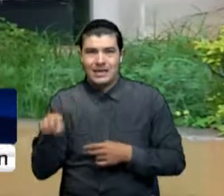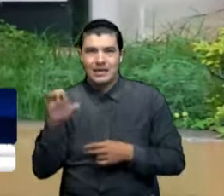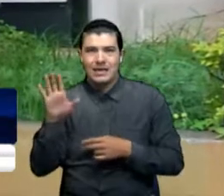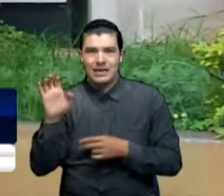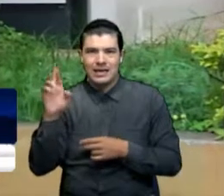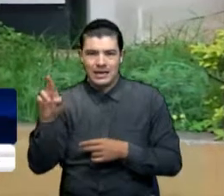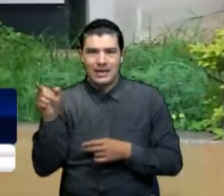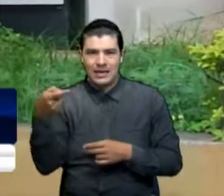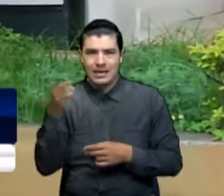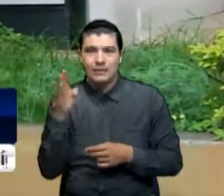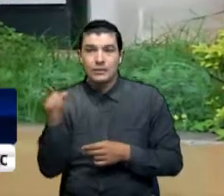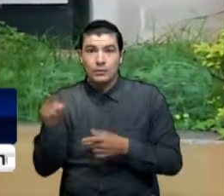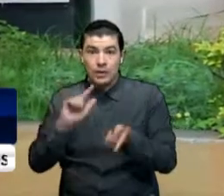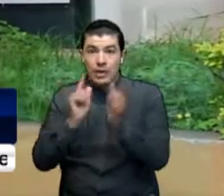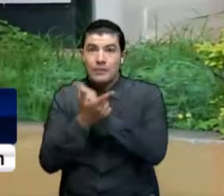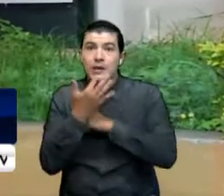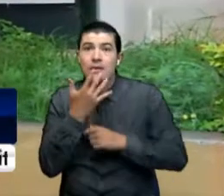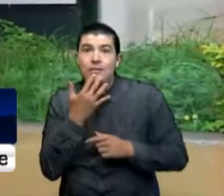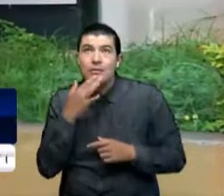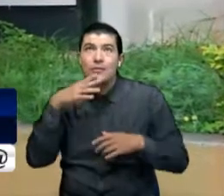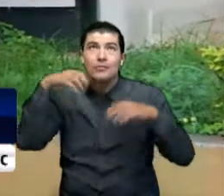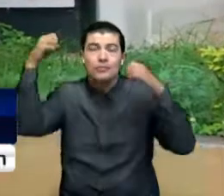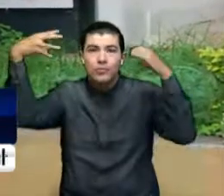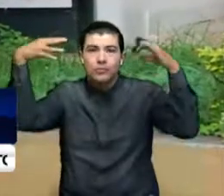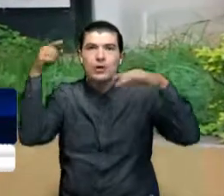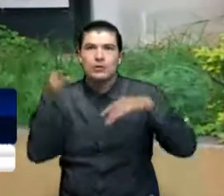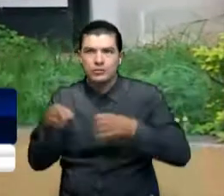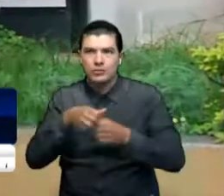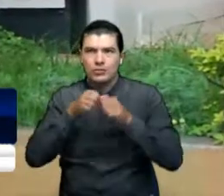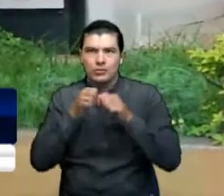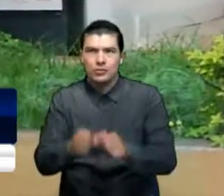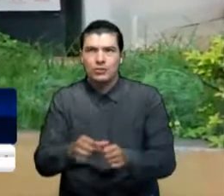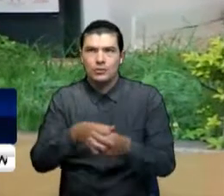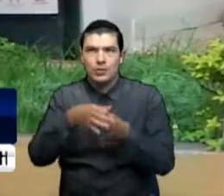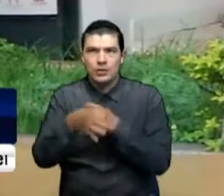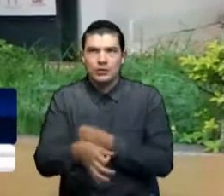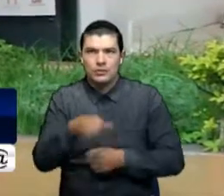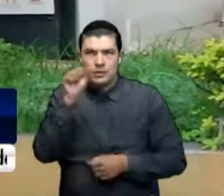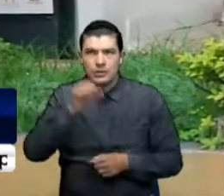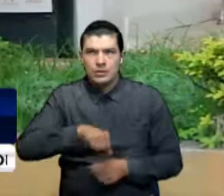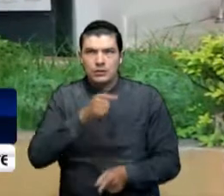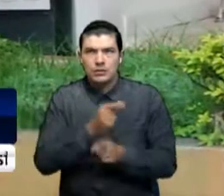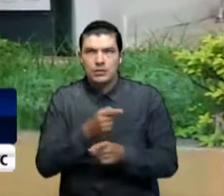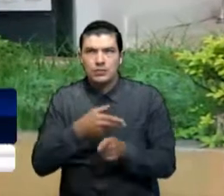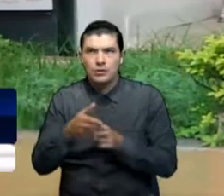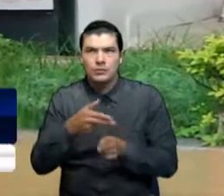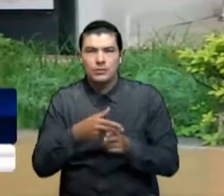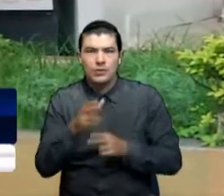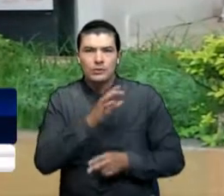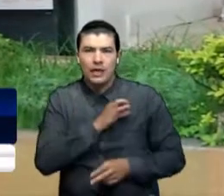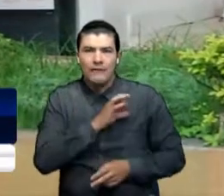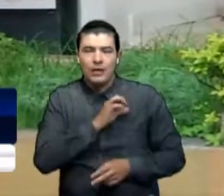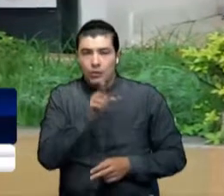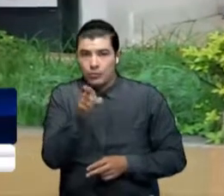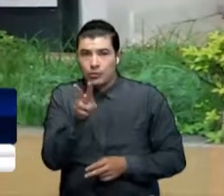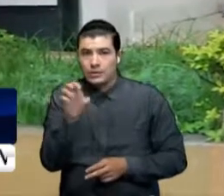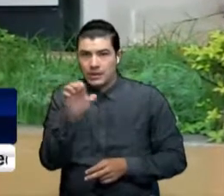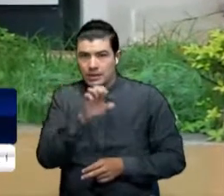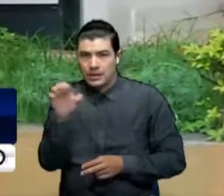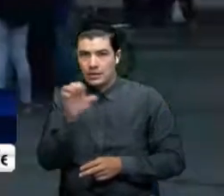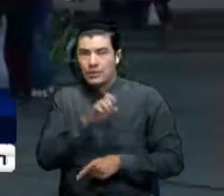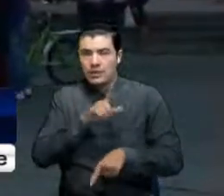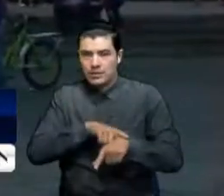que cambian de color, que va a quedar de manera permanente en el municipio, y este día sábado 12 de enero va a ser el acto